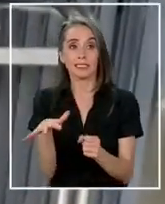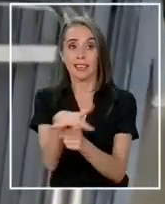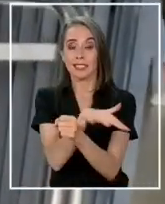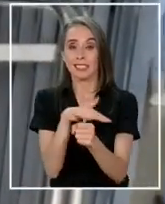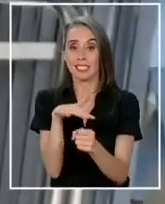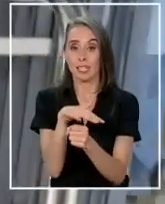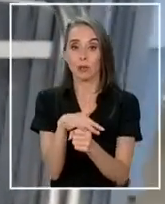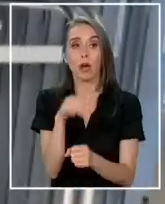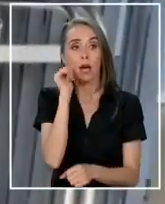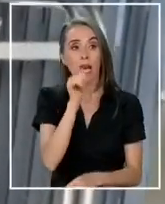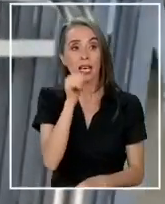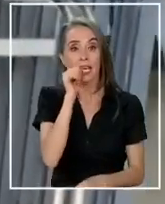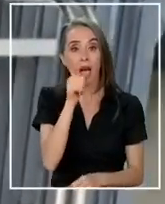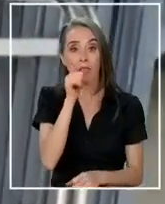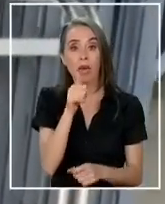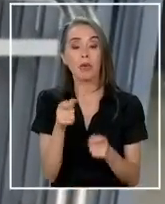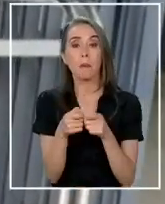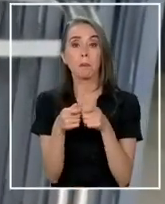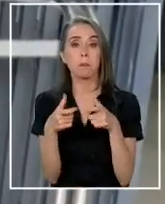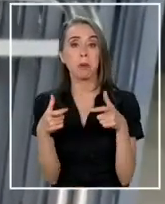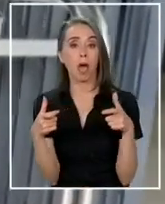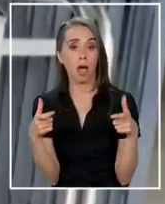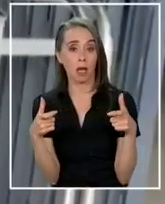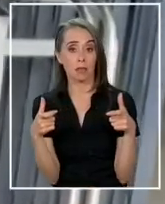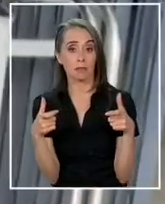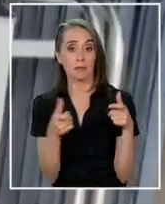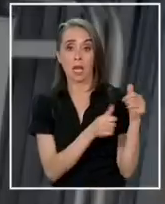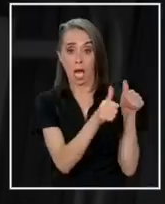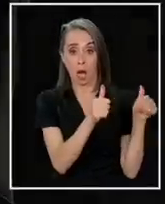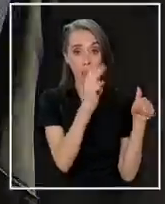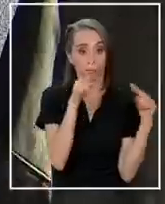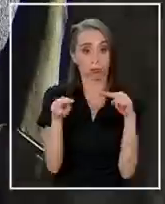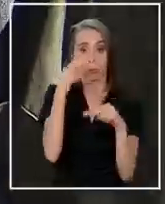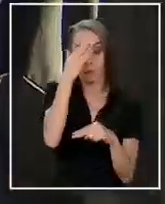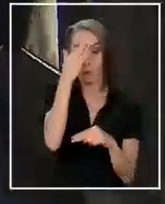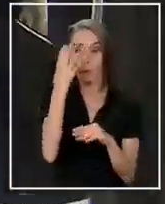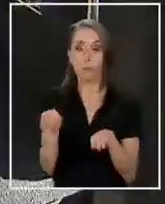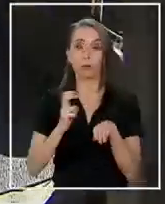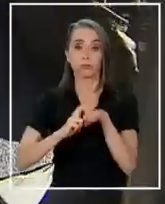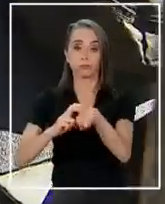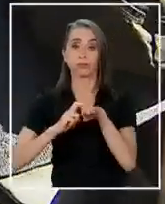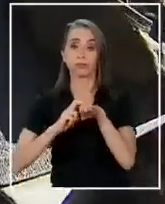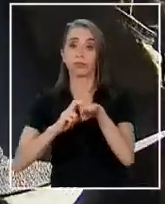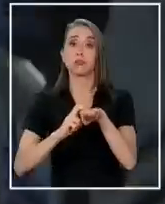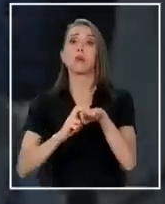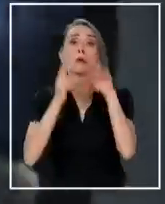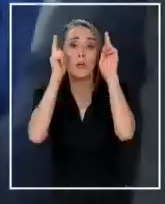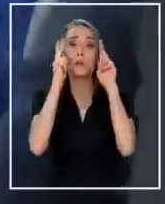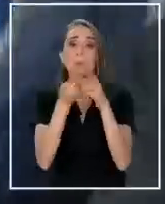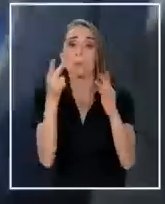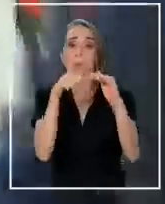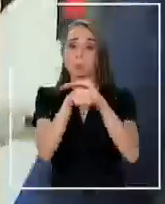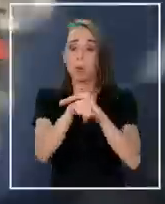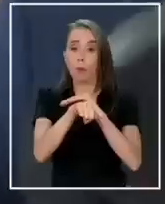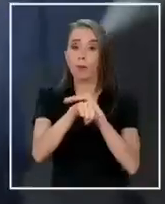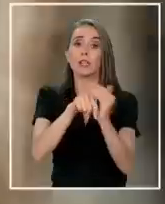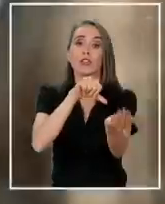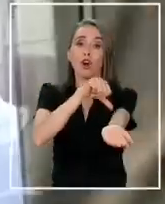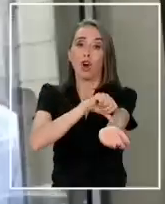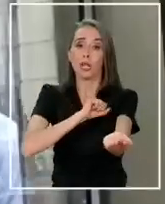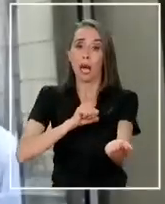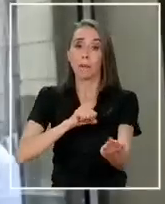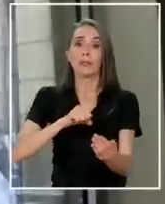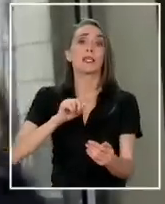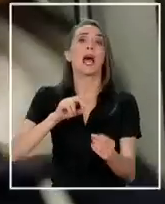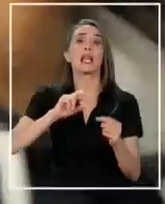como esta que cada día se hacen más comunes preocupan a las autoridades el transporte público capitalino alcanzó la segunda cifra más